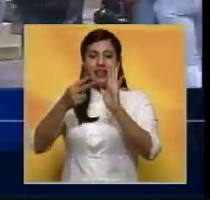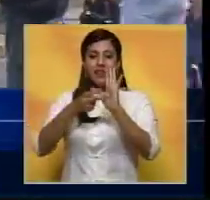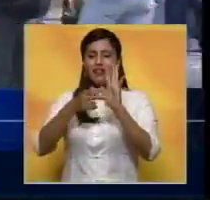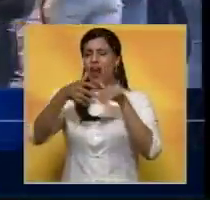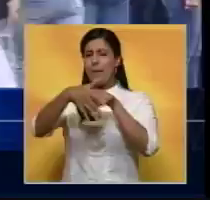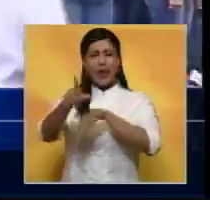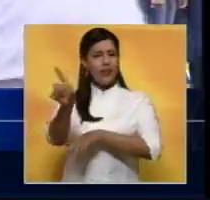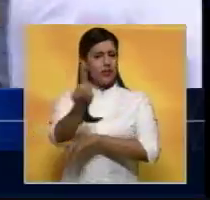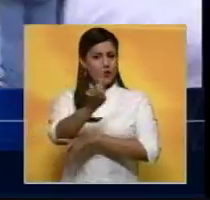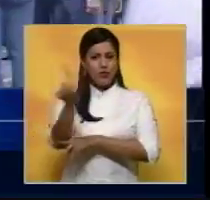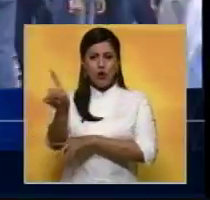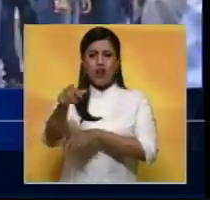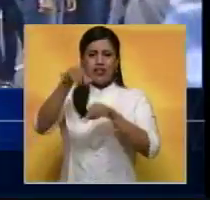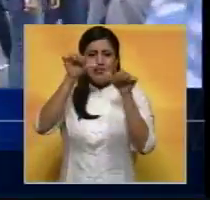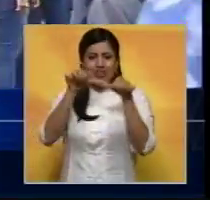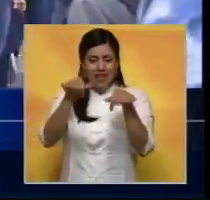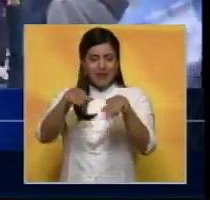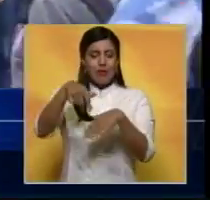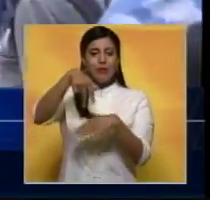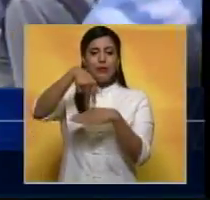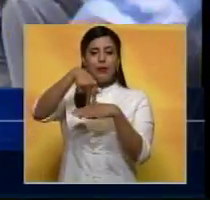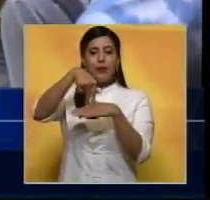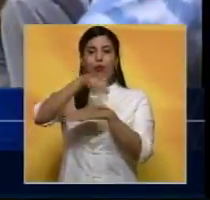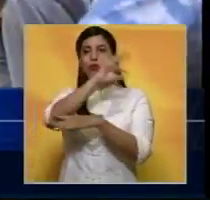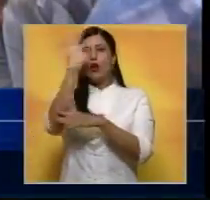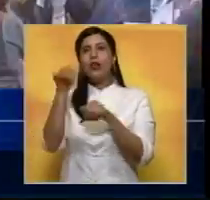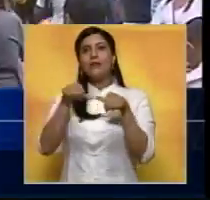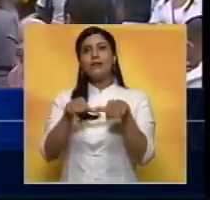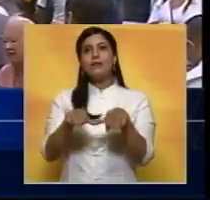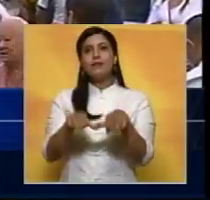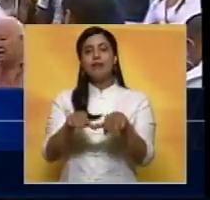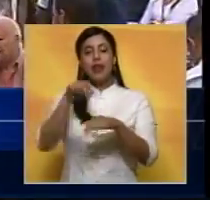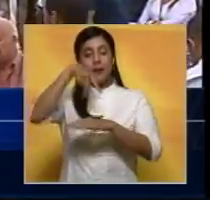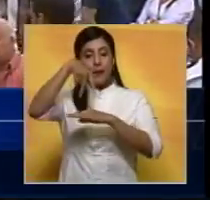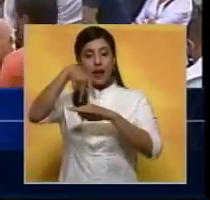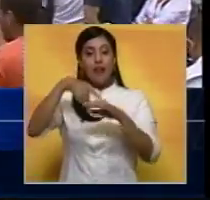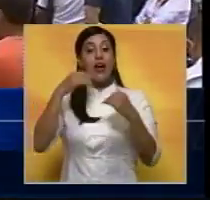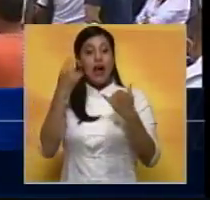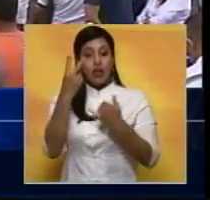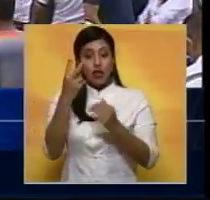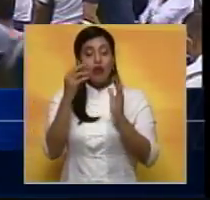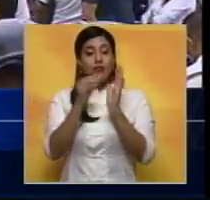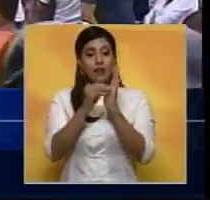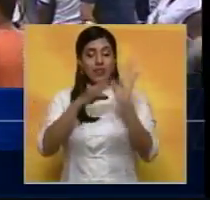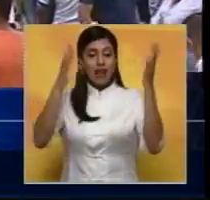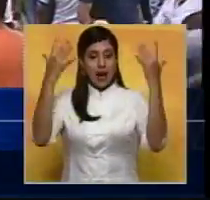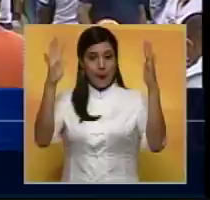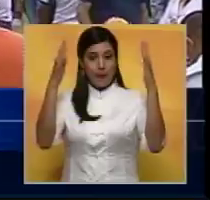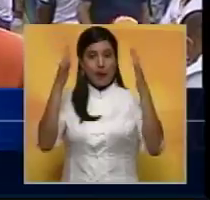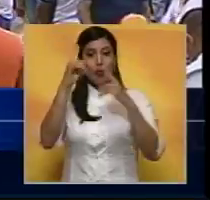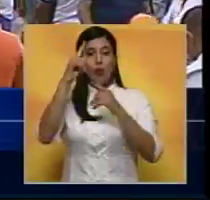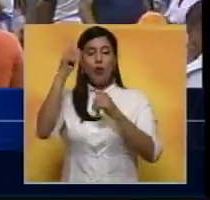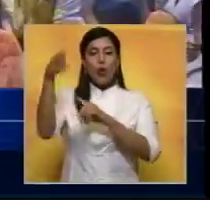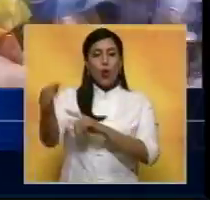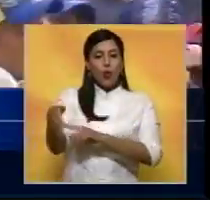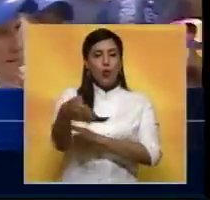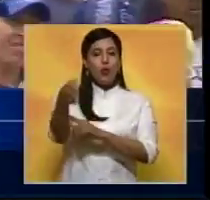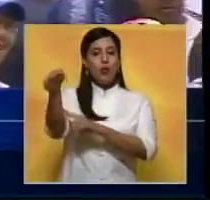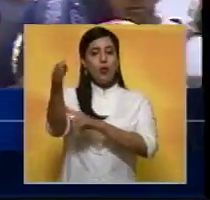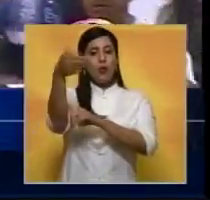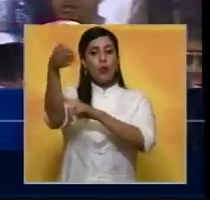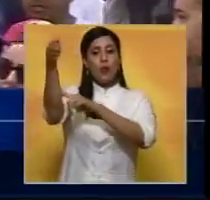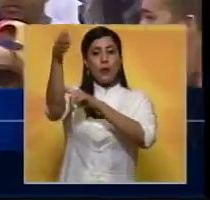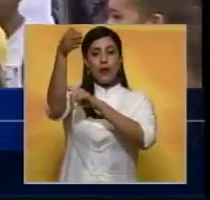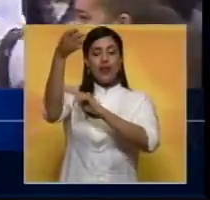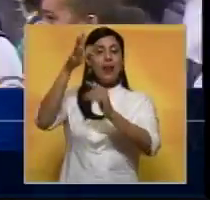sino en quedarse en un mismo sitio. Es un plantón. Ha habido 2 momentos de aplausos, uno cuando colgaron la bandera de